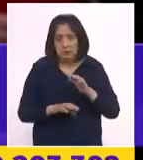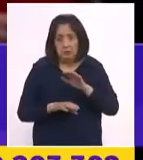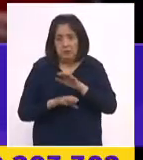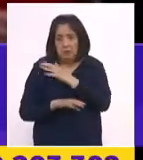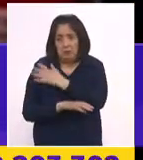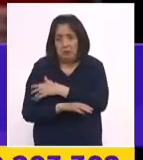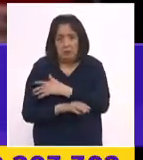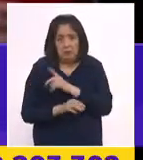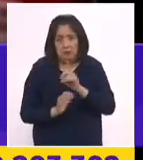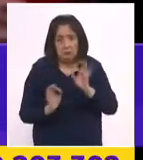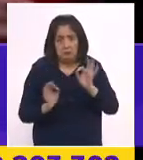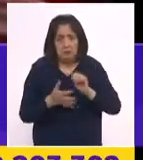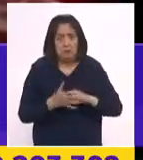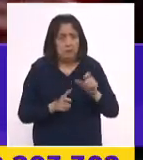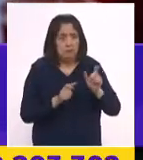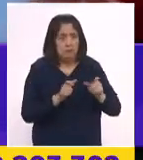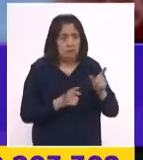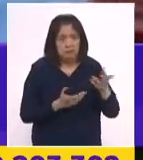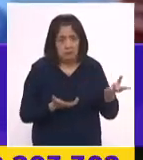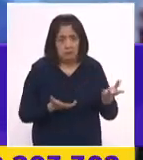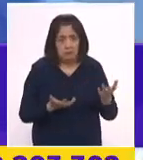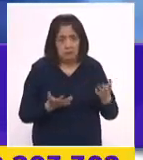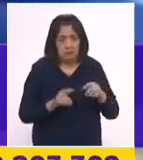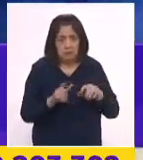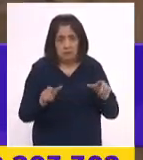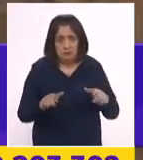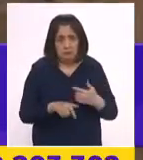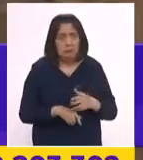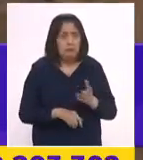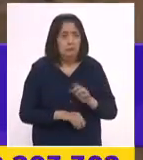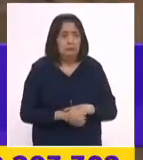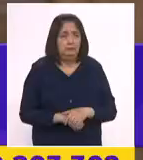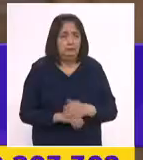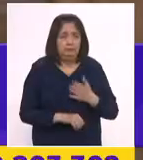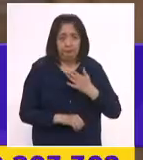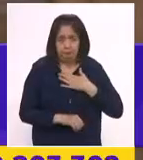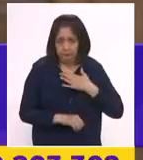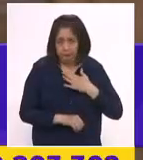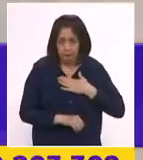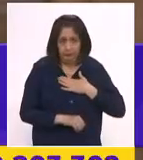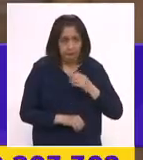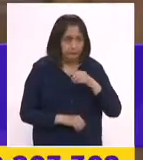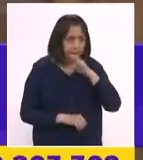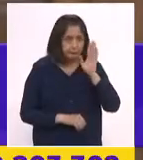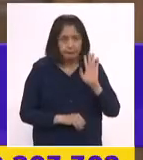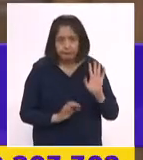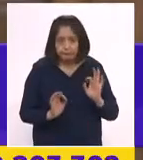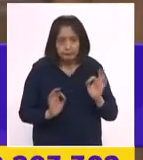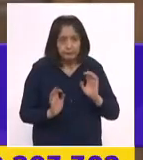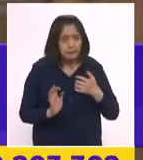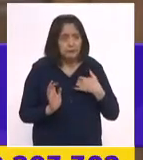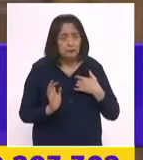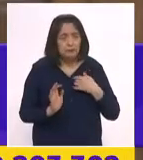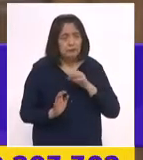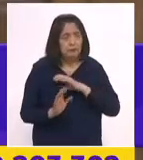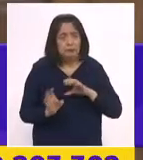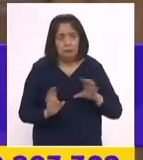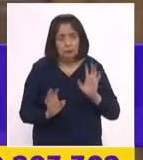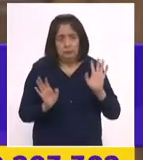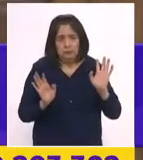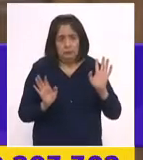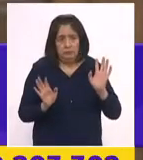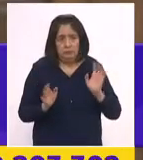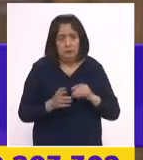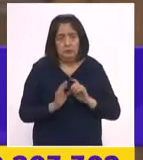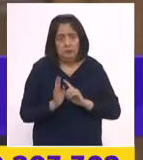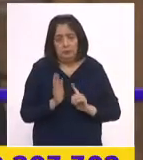por su cargo frente a las personas que estaban en dicho vacunatorio. Pero que de mi parte yo nunca me comporto con situaciones